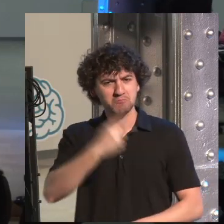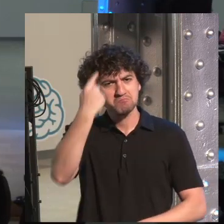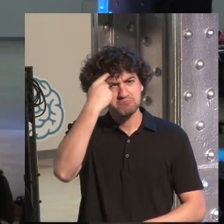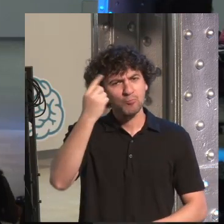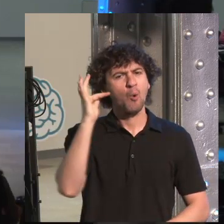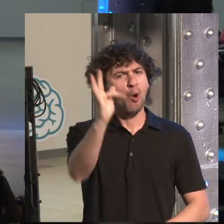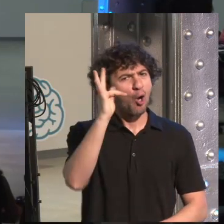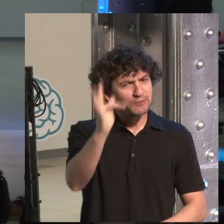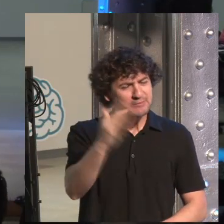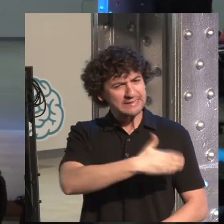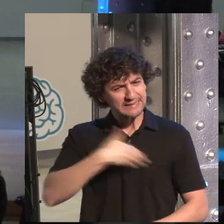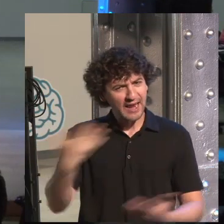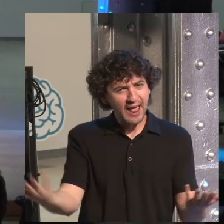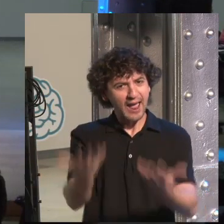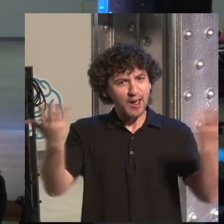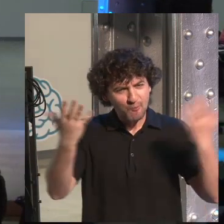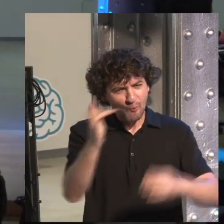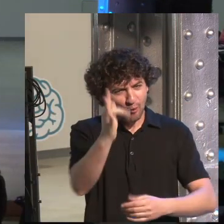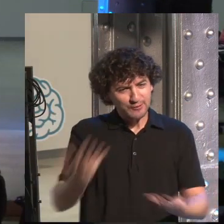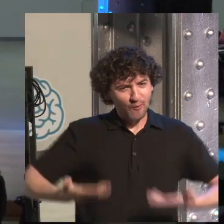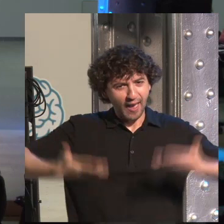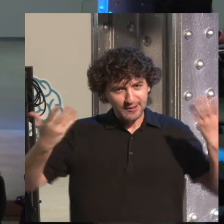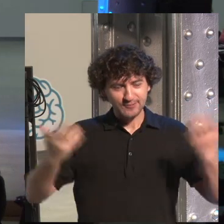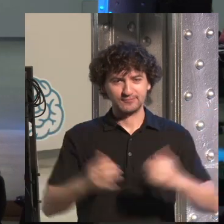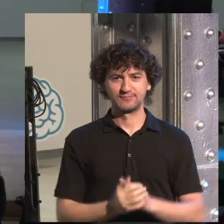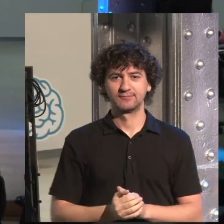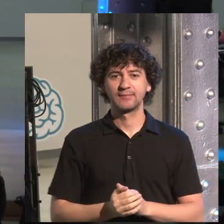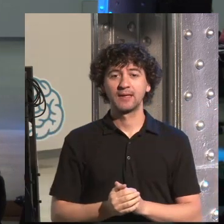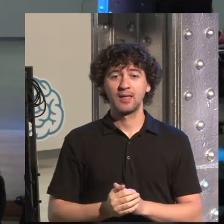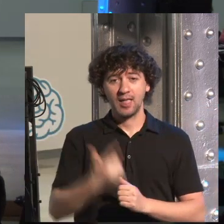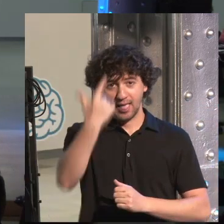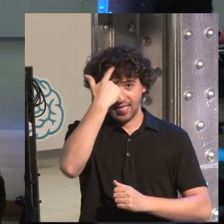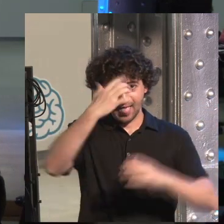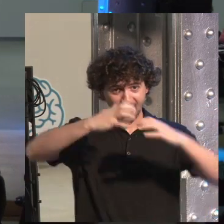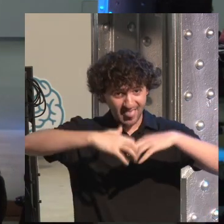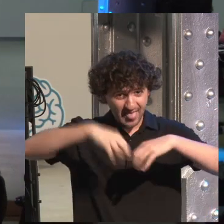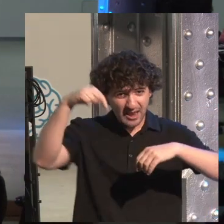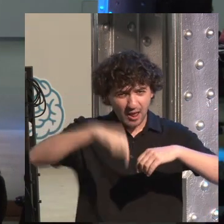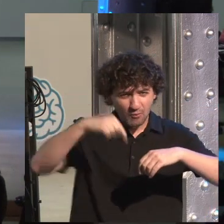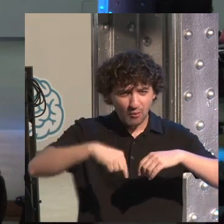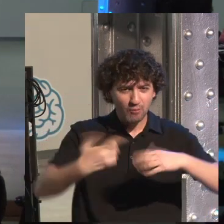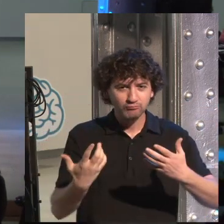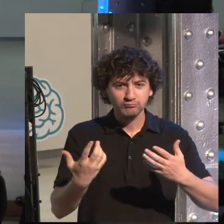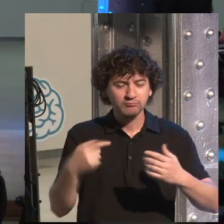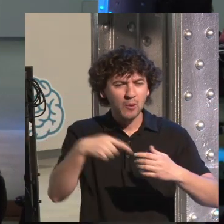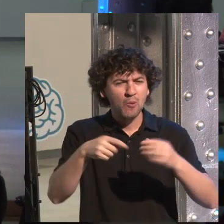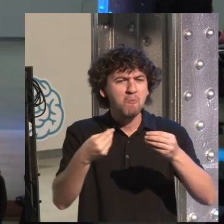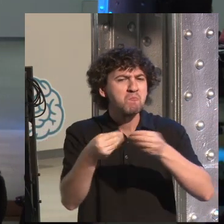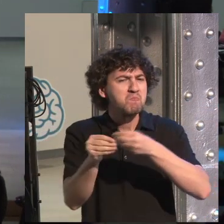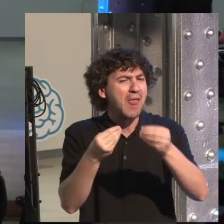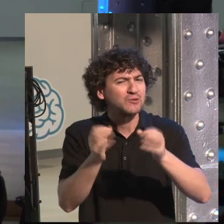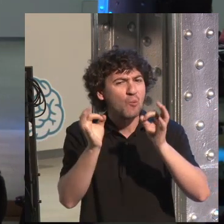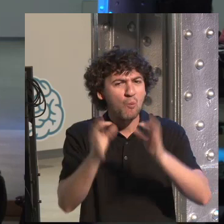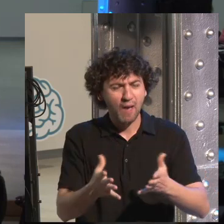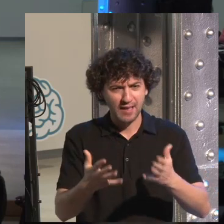optimista, gente positiva, y el cerebro, si es algo, es un órgano que es plástico, que